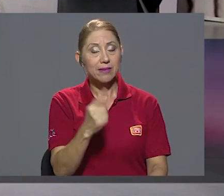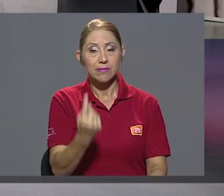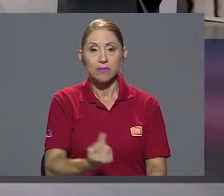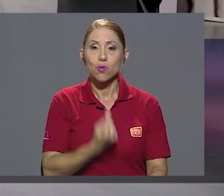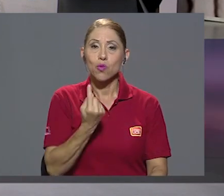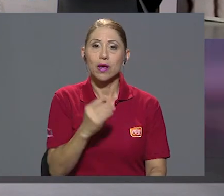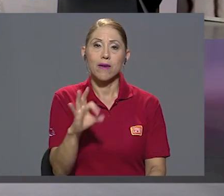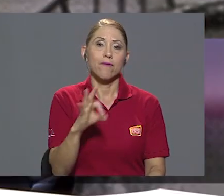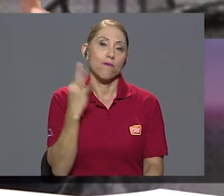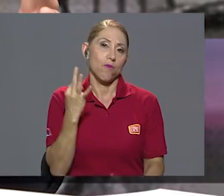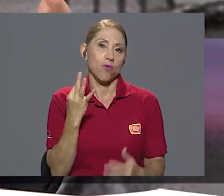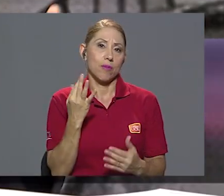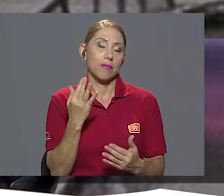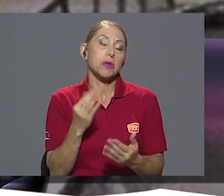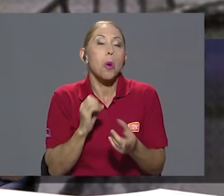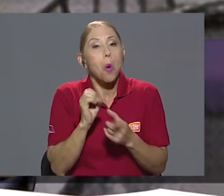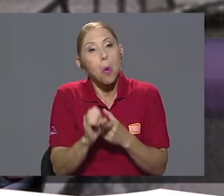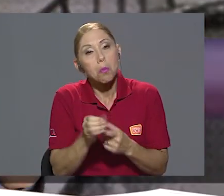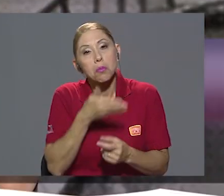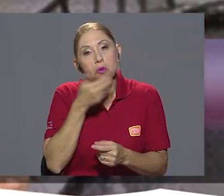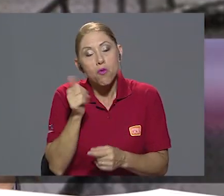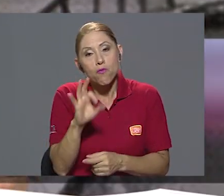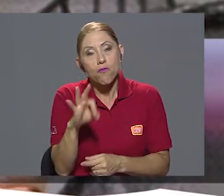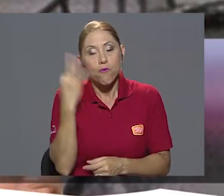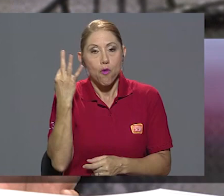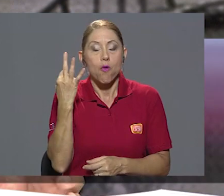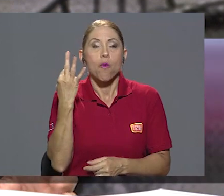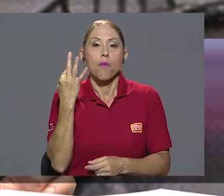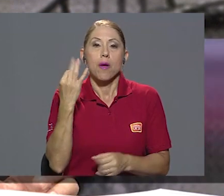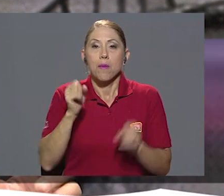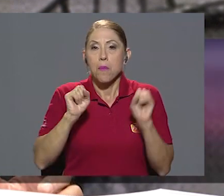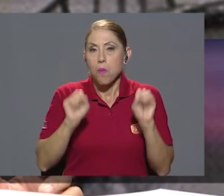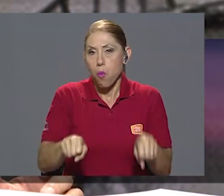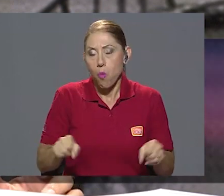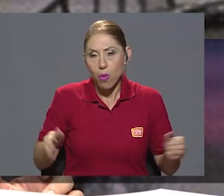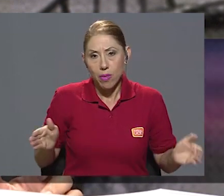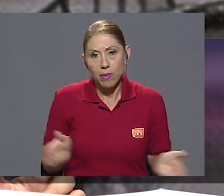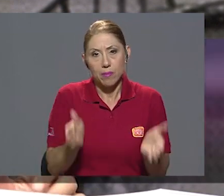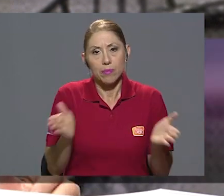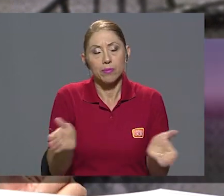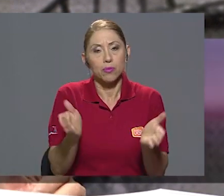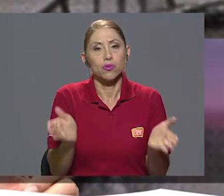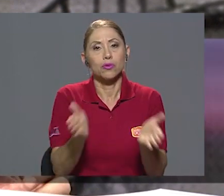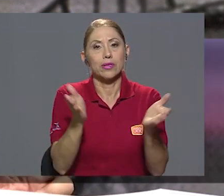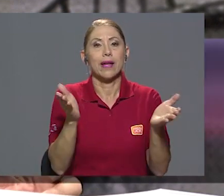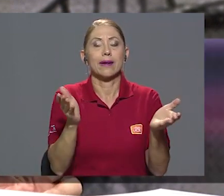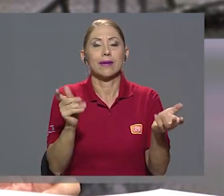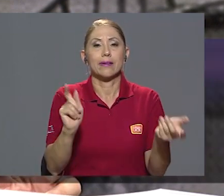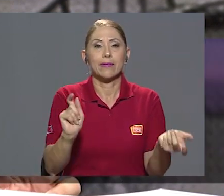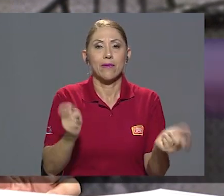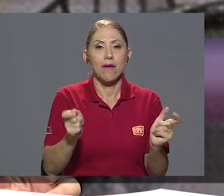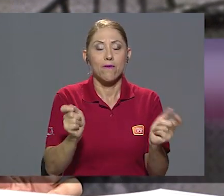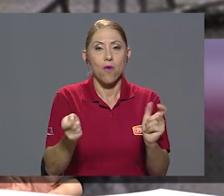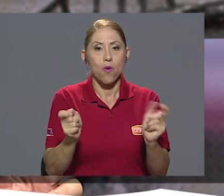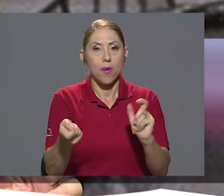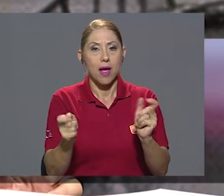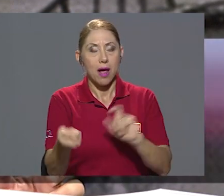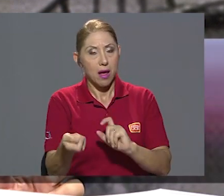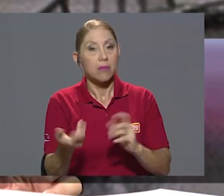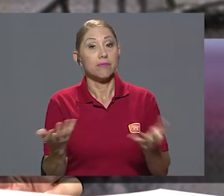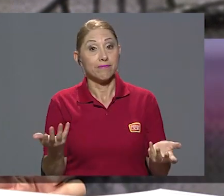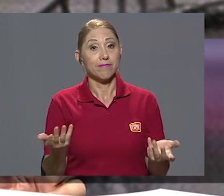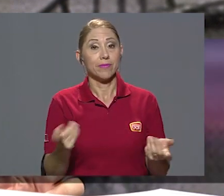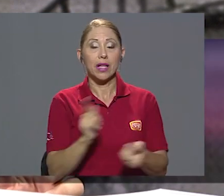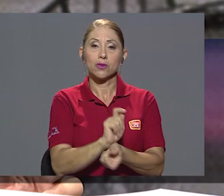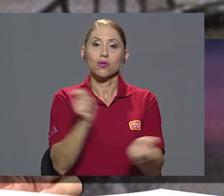la única forma o la forma mejor que entendemos de poder impulsar también transformaciones,